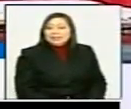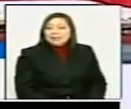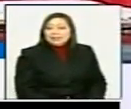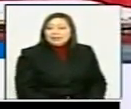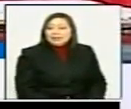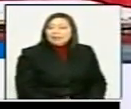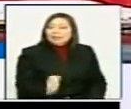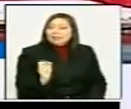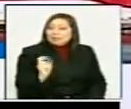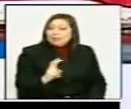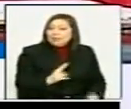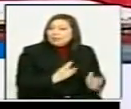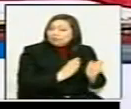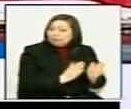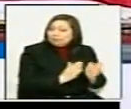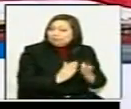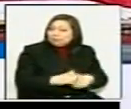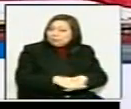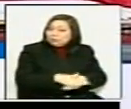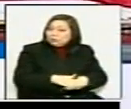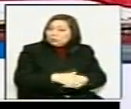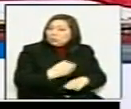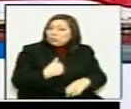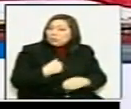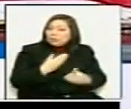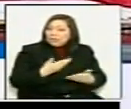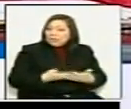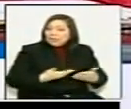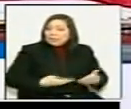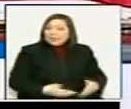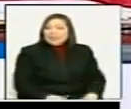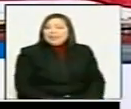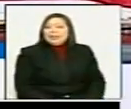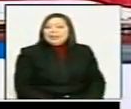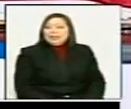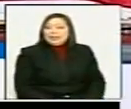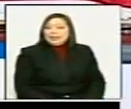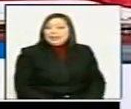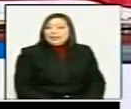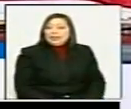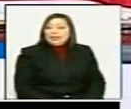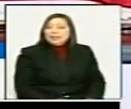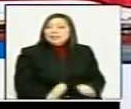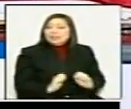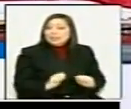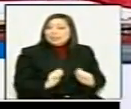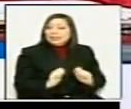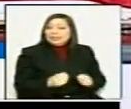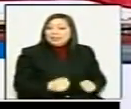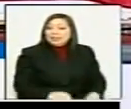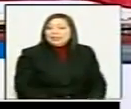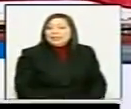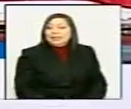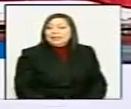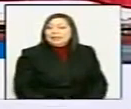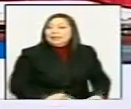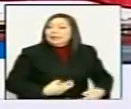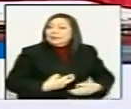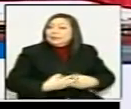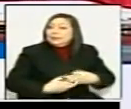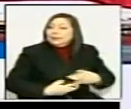Segundo proceso, durante la ejecución se ha dado un